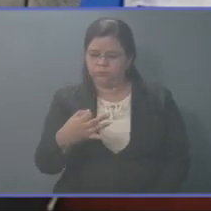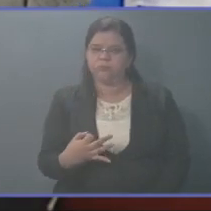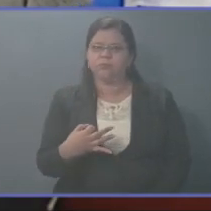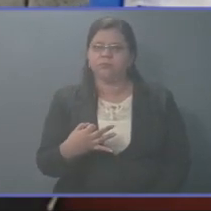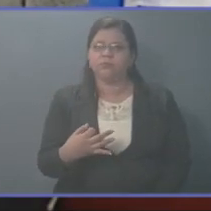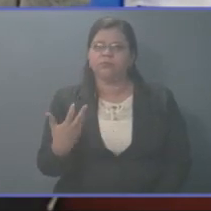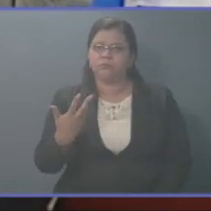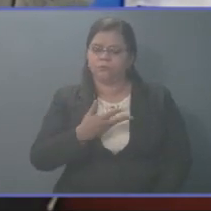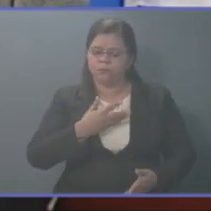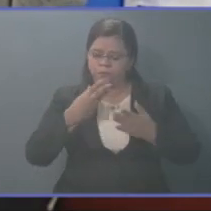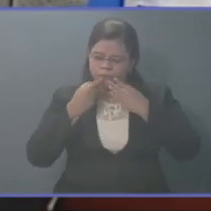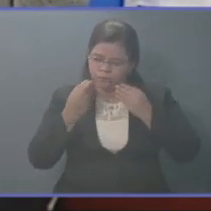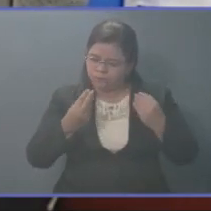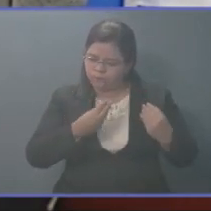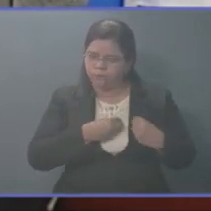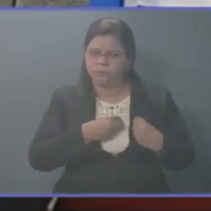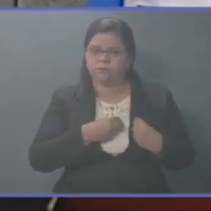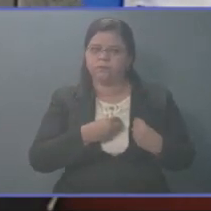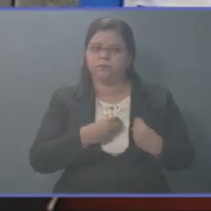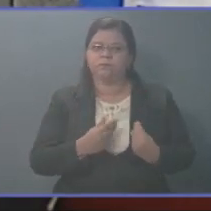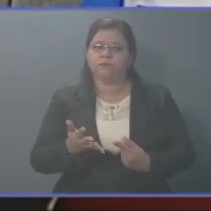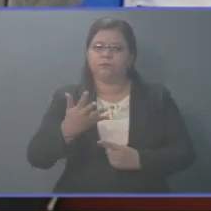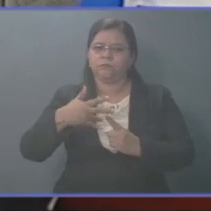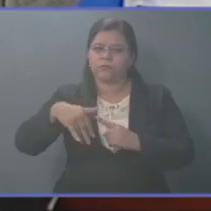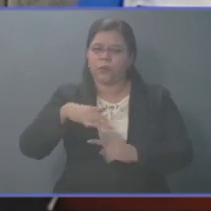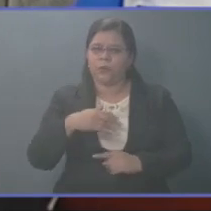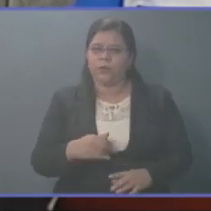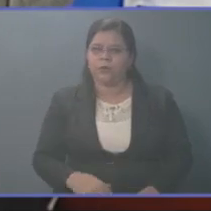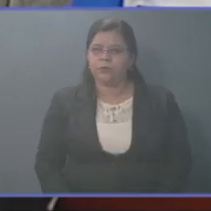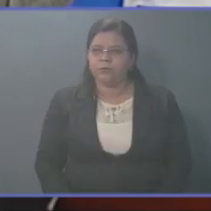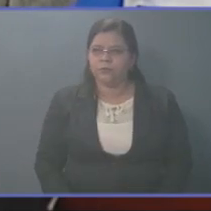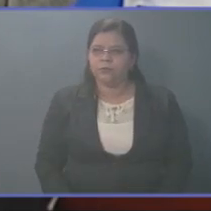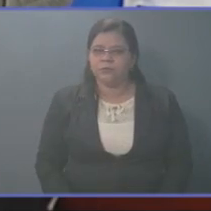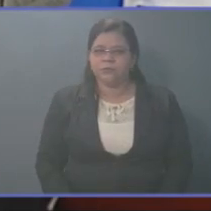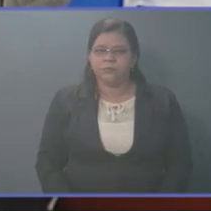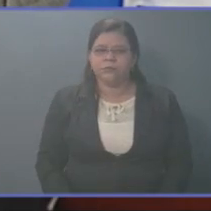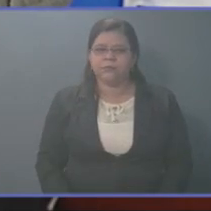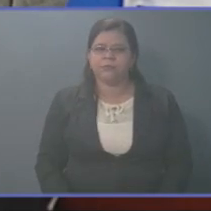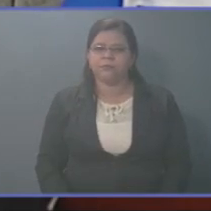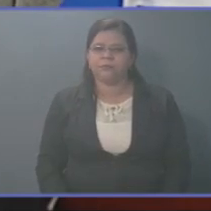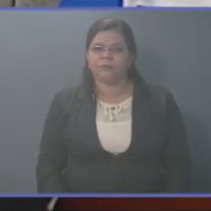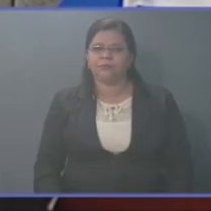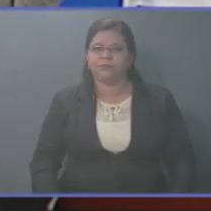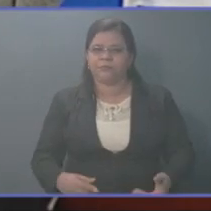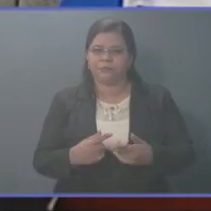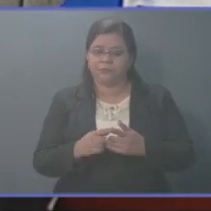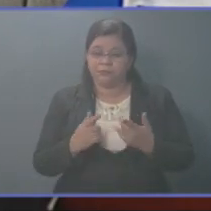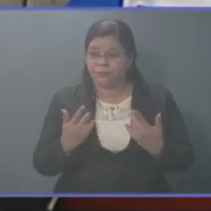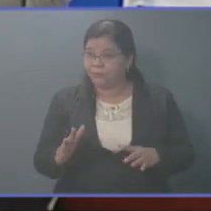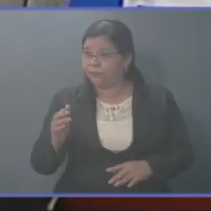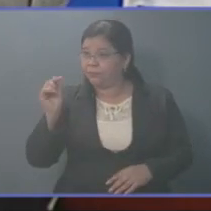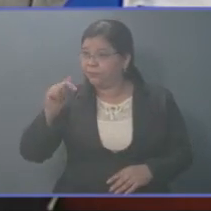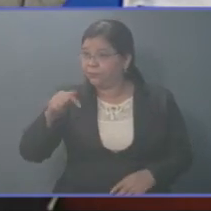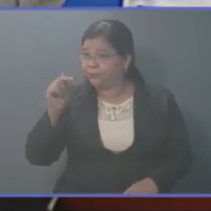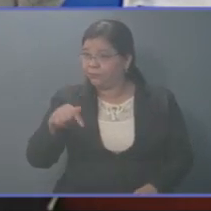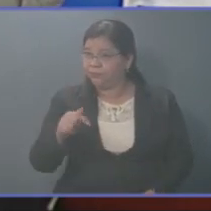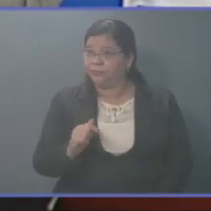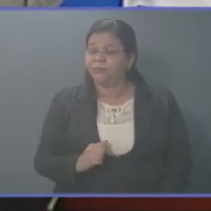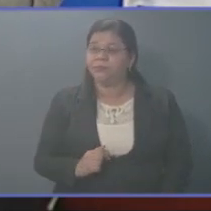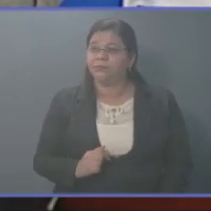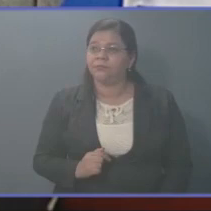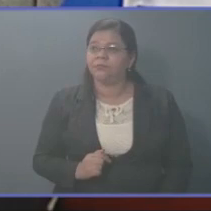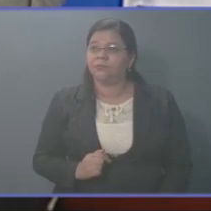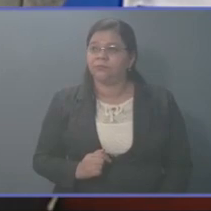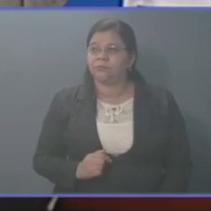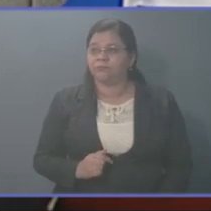para soportar este tipo de situaciones. Y hoy en día le